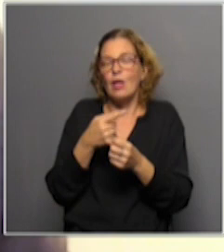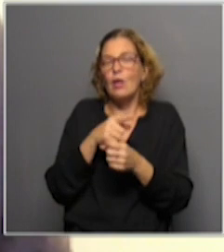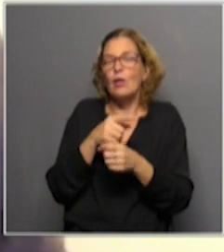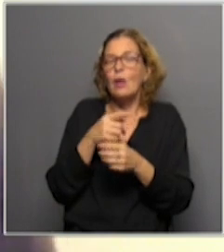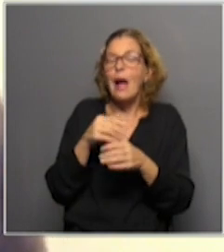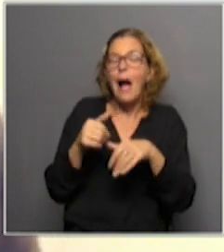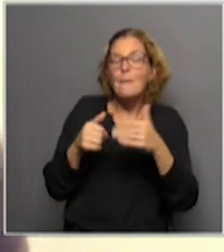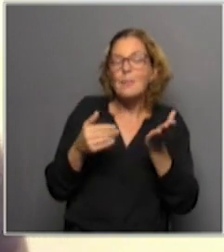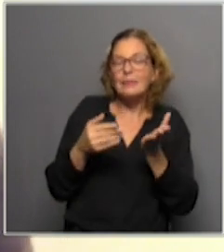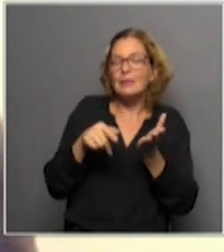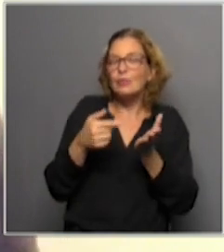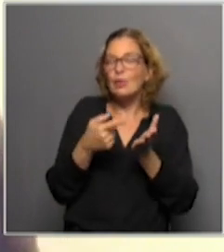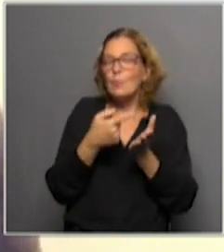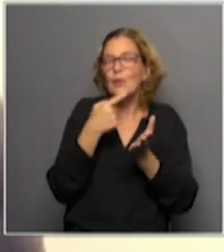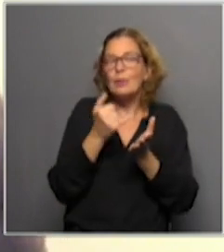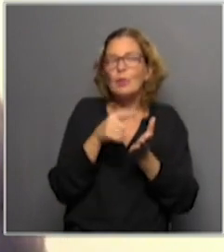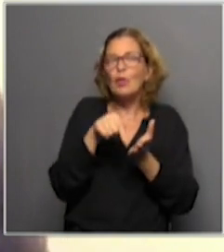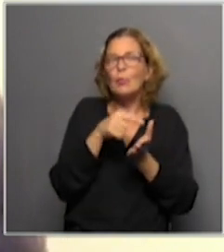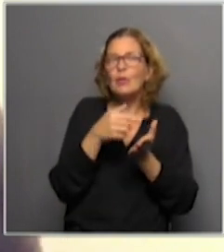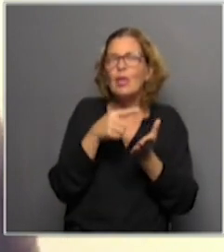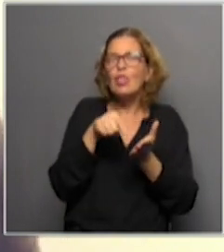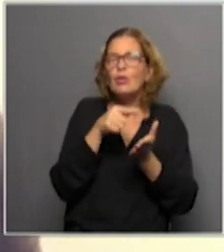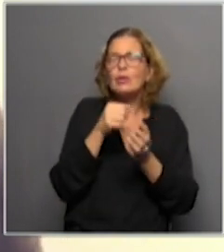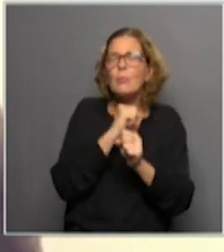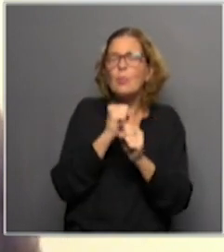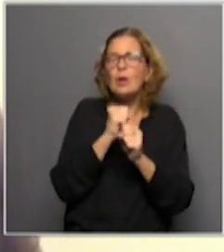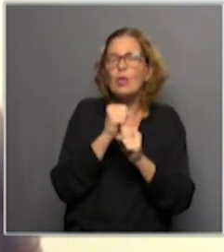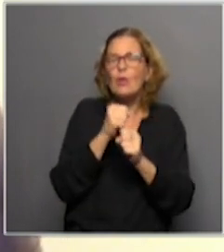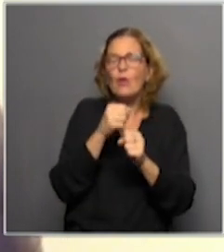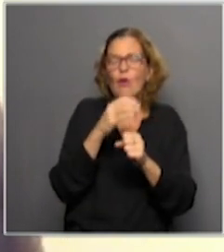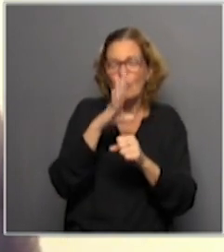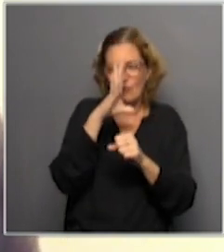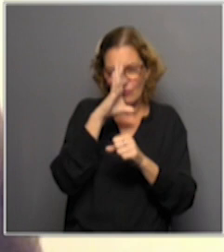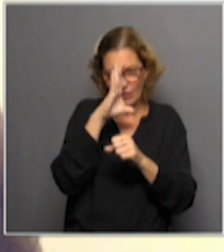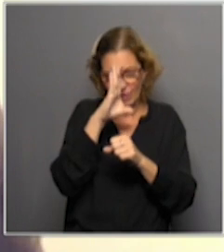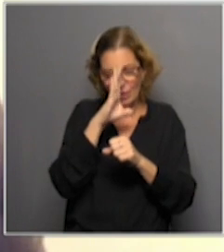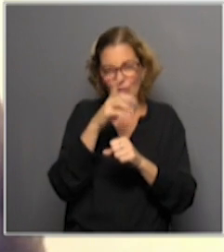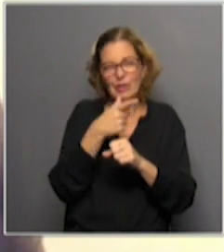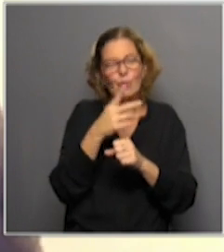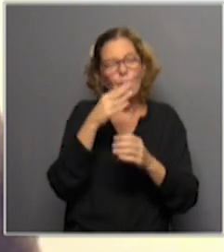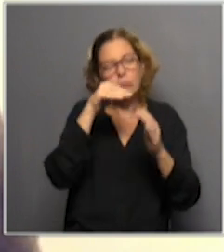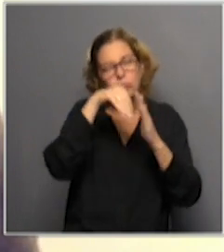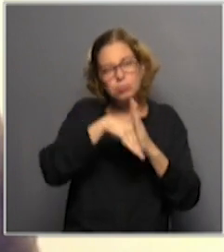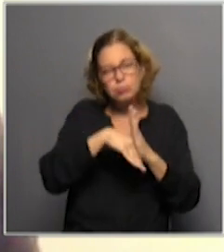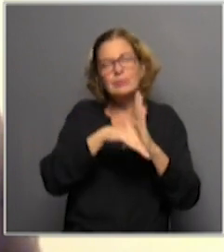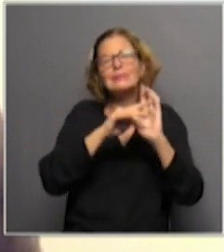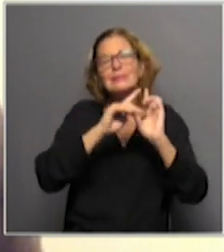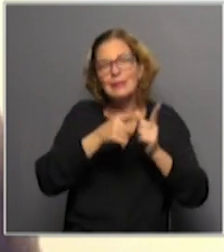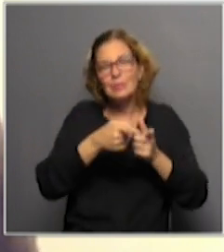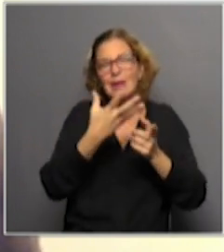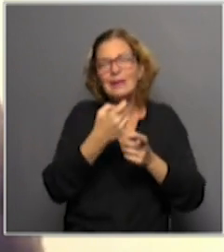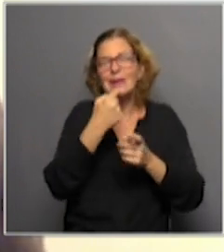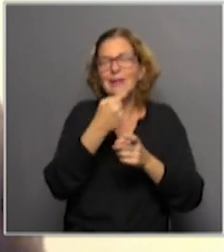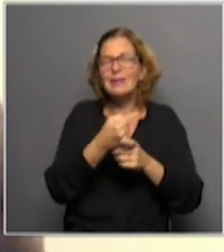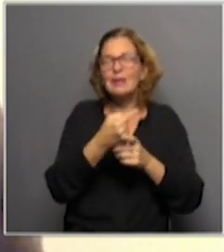el otro costado del mostrador del mercado laboral, también los datos de febrero pautaron una caída de la actividad, que lo que tiene como un